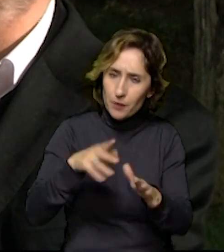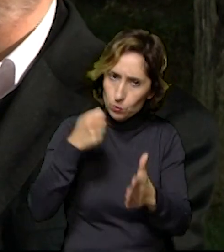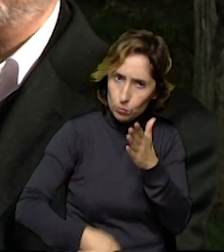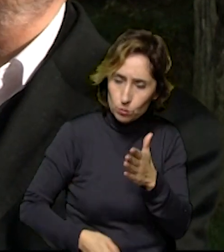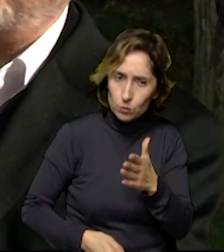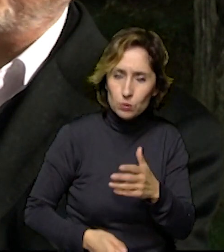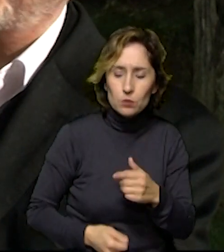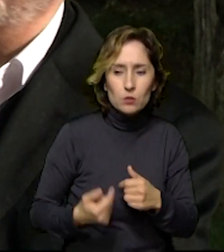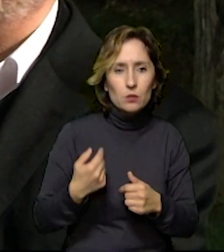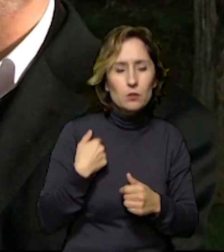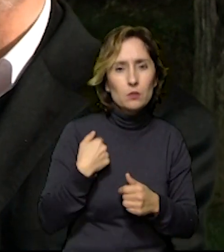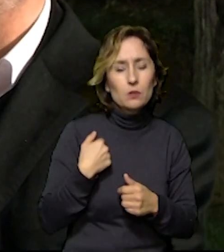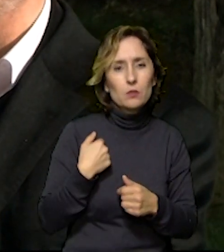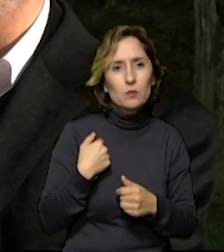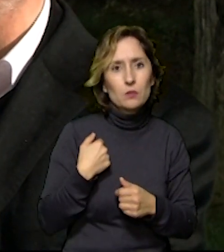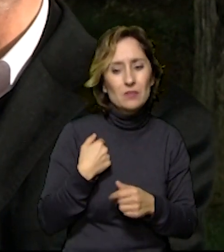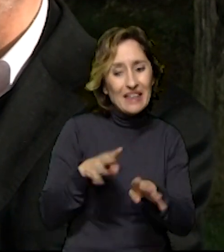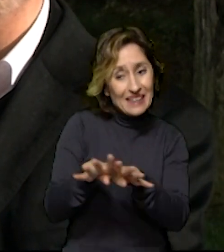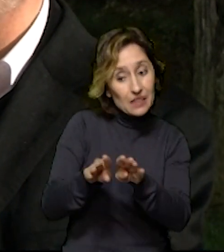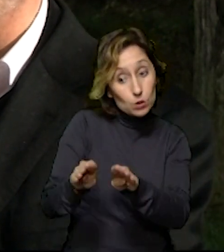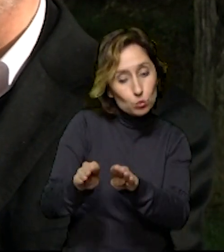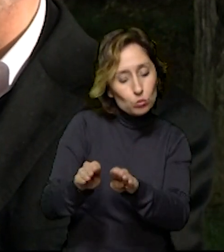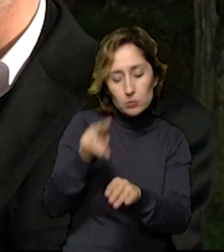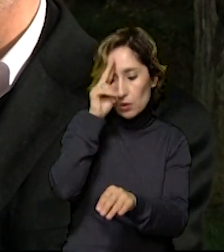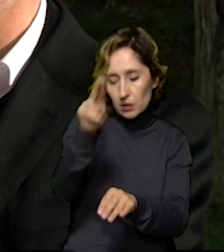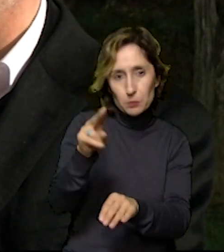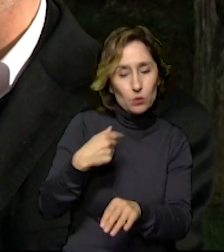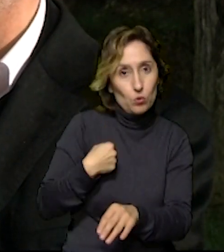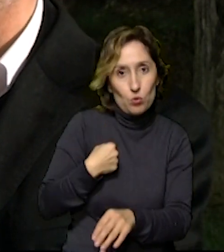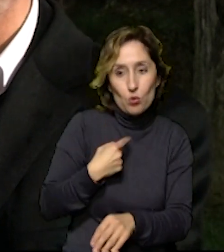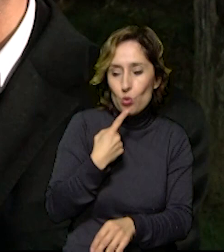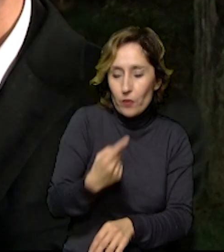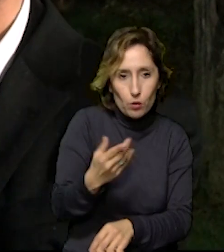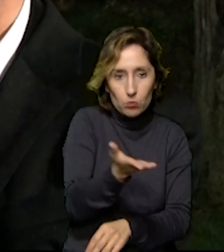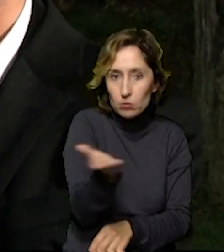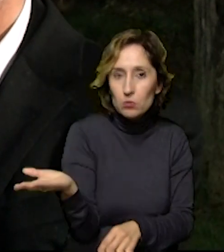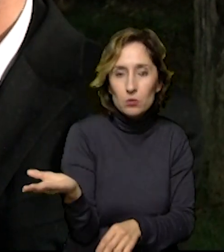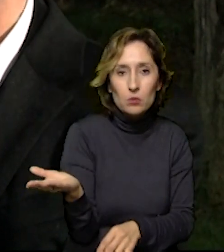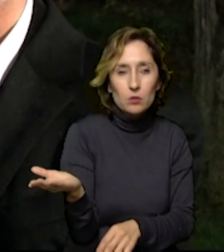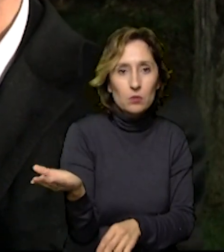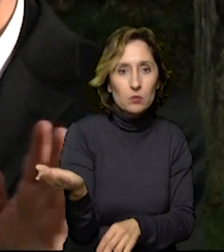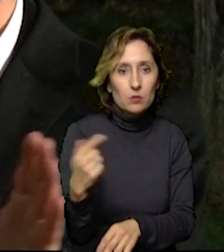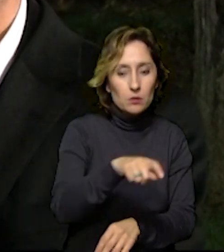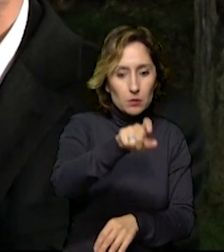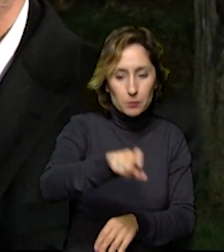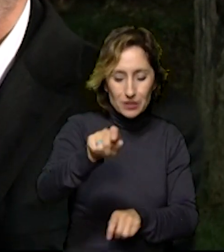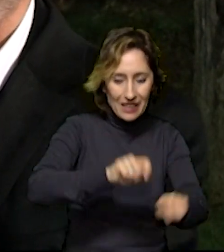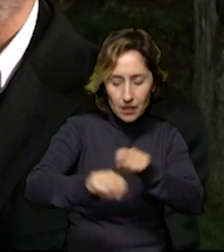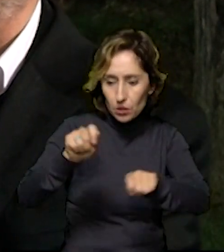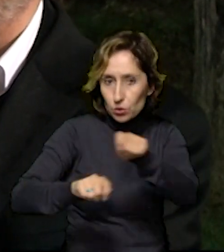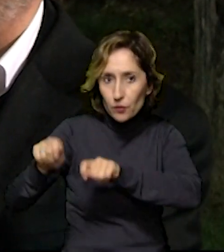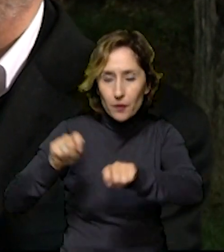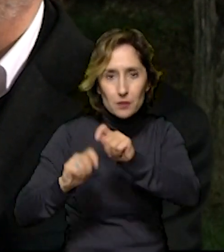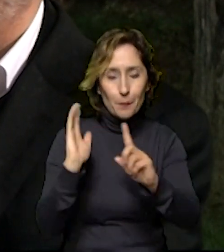y yo respeto sus críticas. Además se lo digo a ellas. Tengo contacto con todas las asociaciones